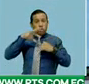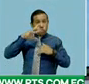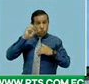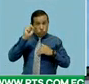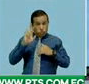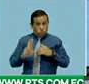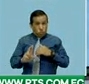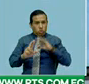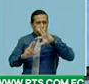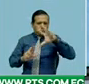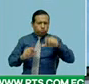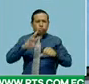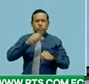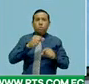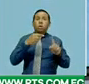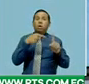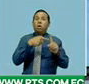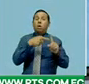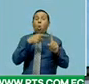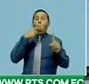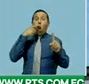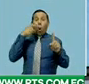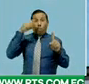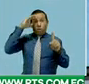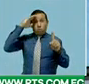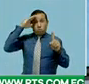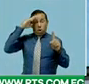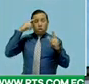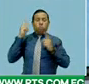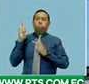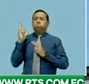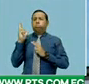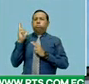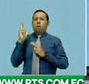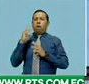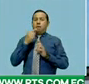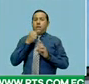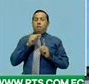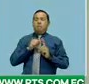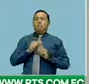guardia encargado de la custodia de los valores estaría involucrado en el suceso.